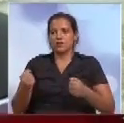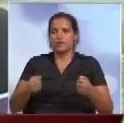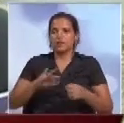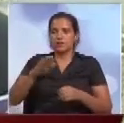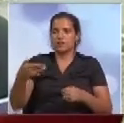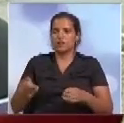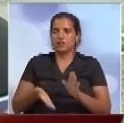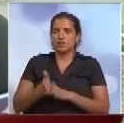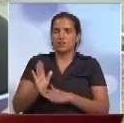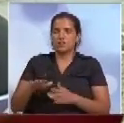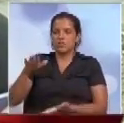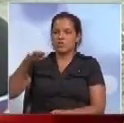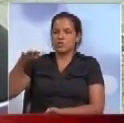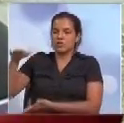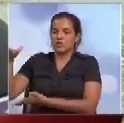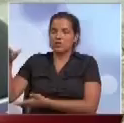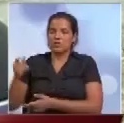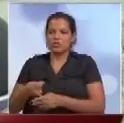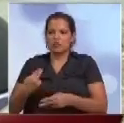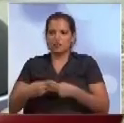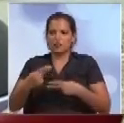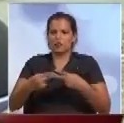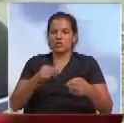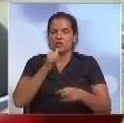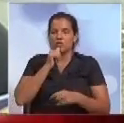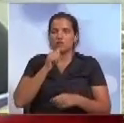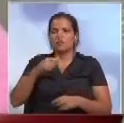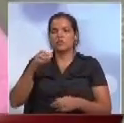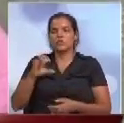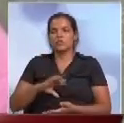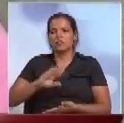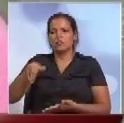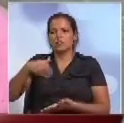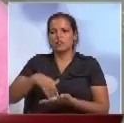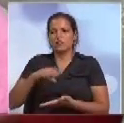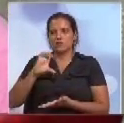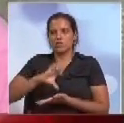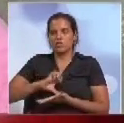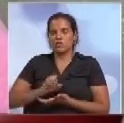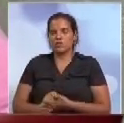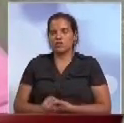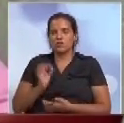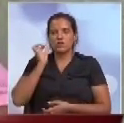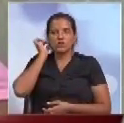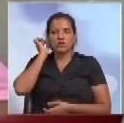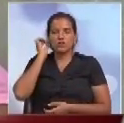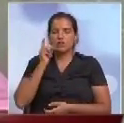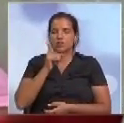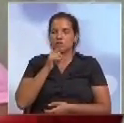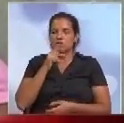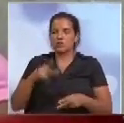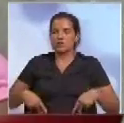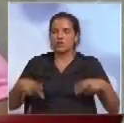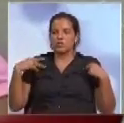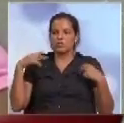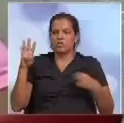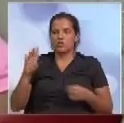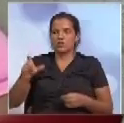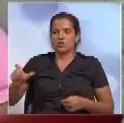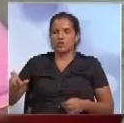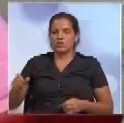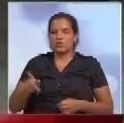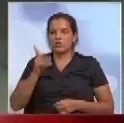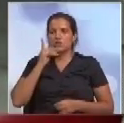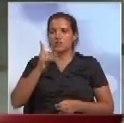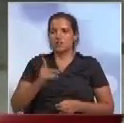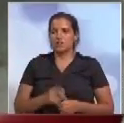y agarrar cada uno su cuanta pomita y ya comprar el agua al centro. María Gámez, quien vive con 4 personas en su vivienda, señaló